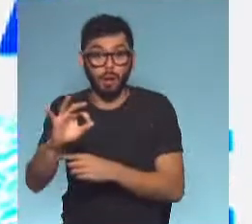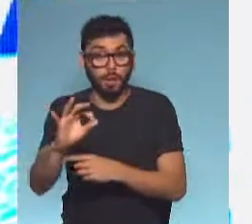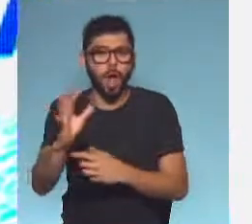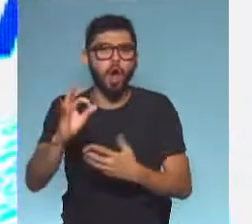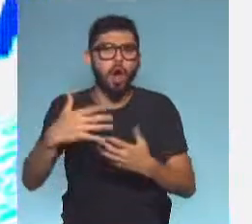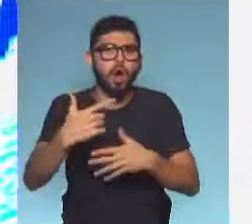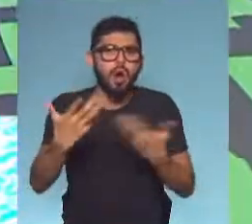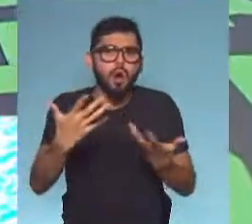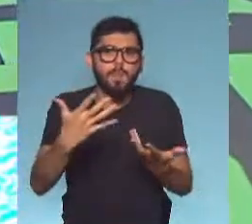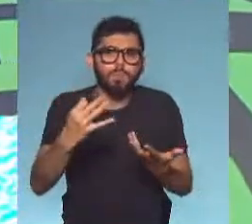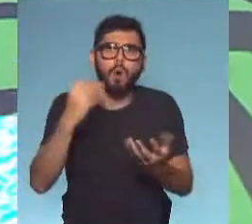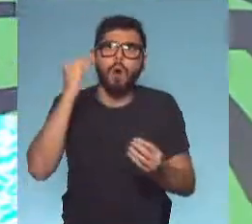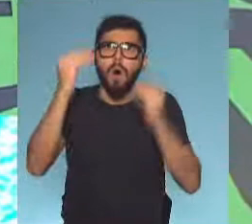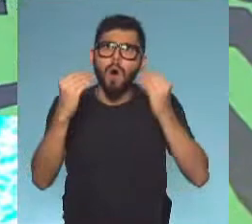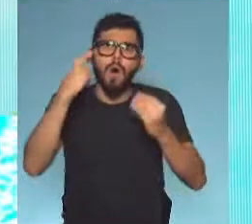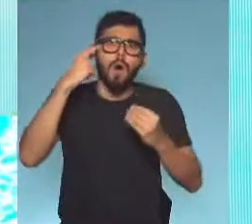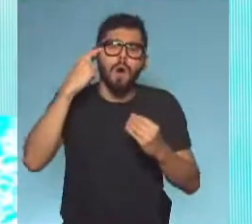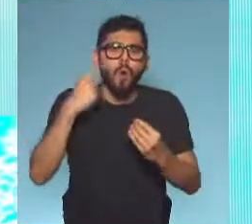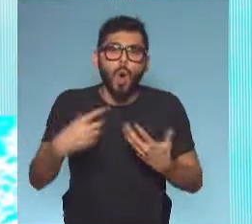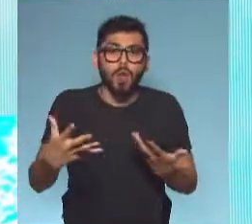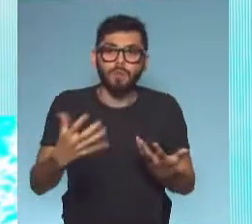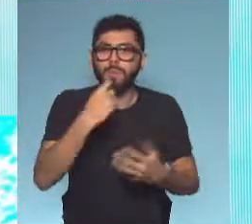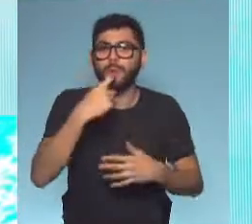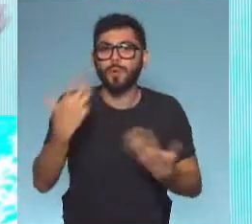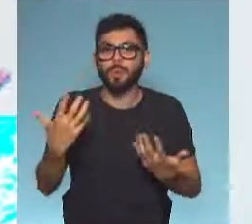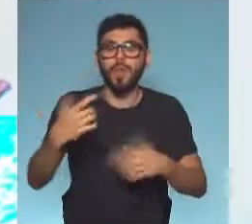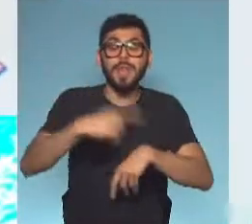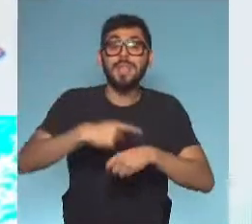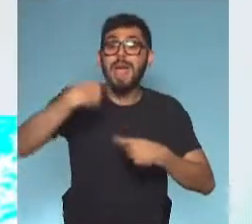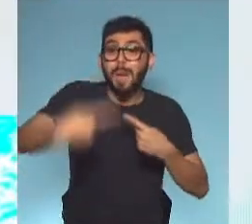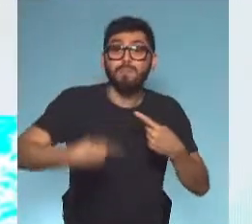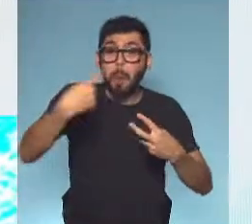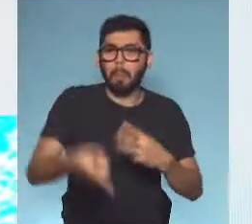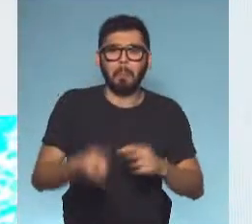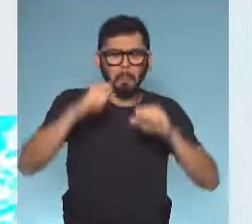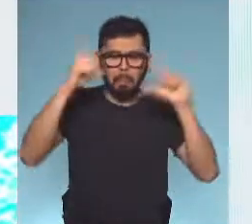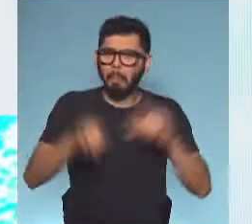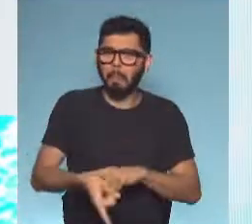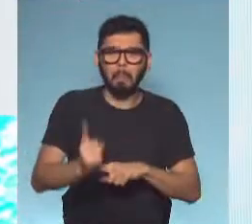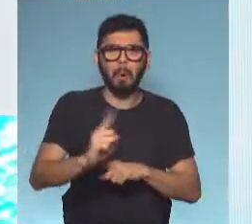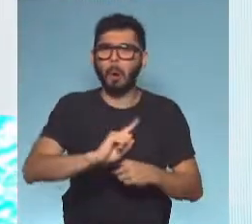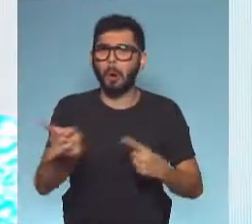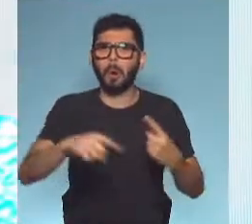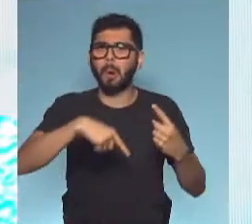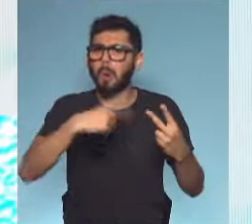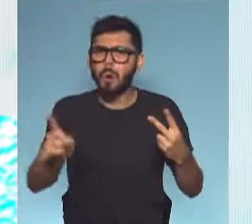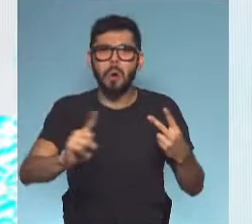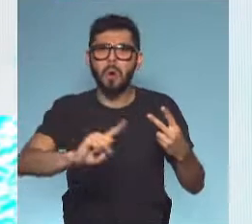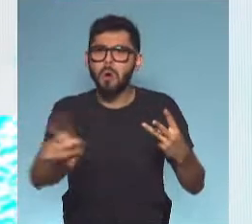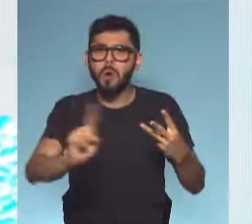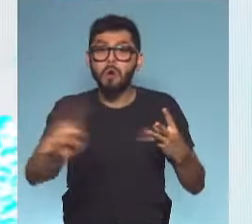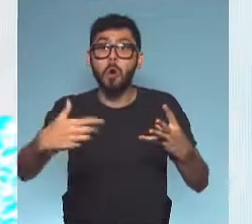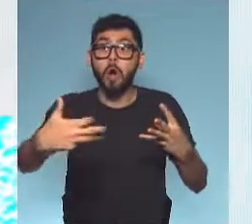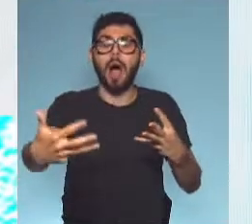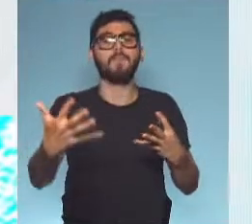que preocuparse cuando. Hay que preocuparse cuando te pasa durante un tiempo prolongado que vos vas viendo que no tenés erecciones. Y además también